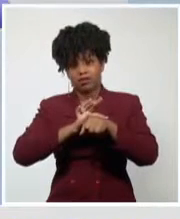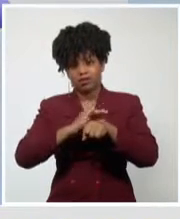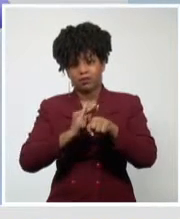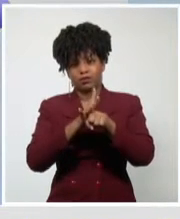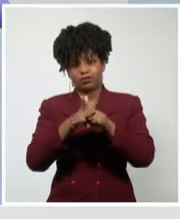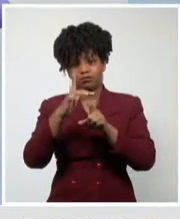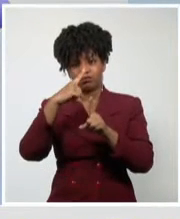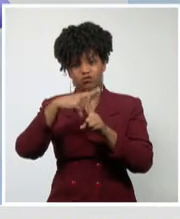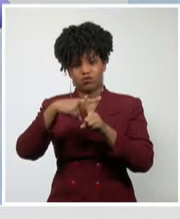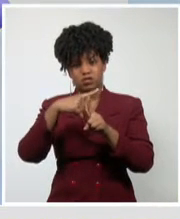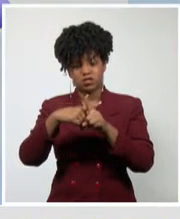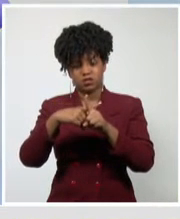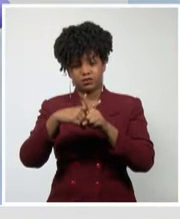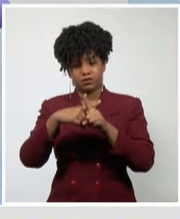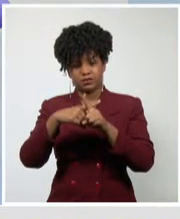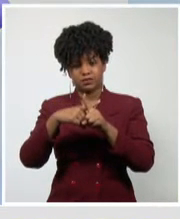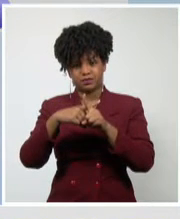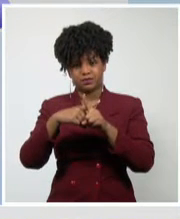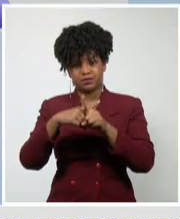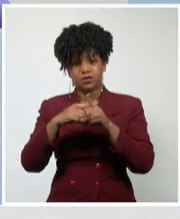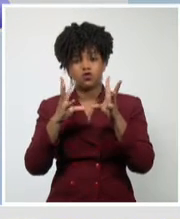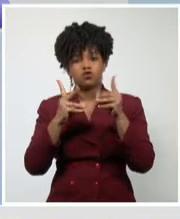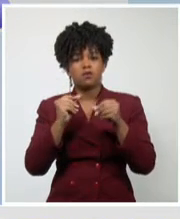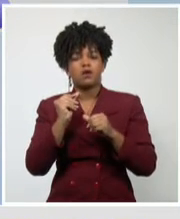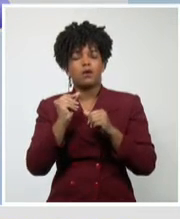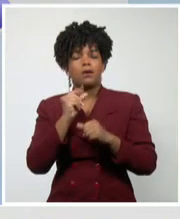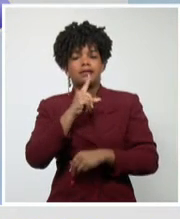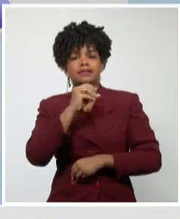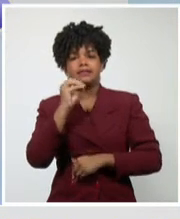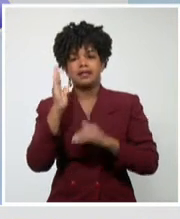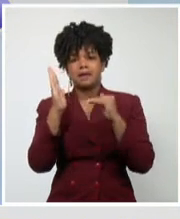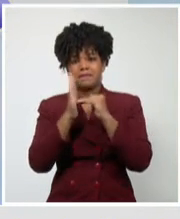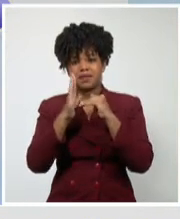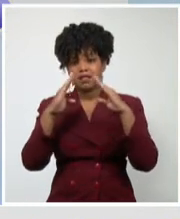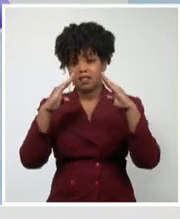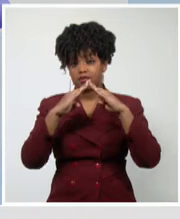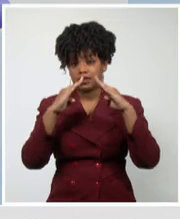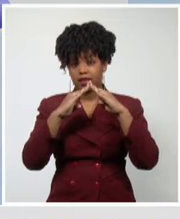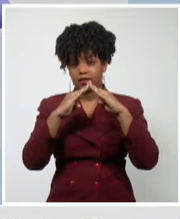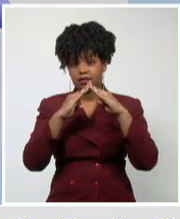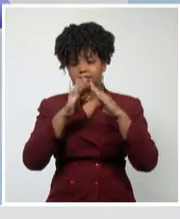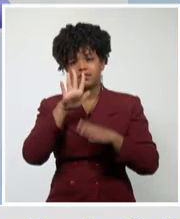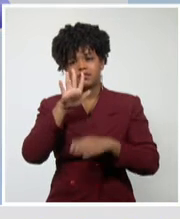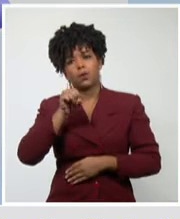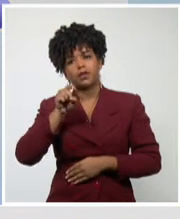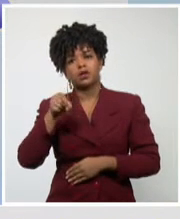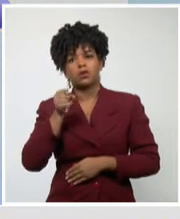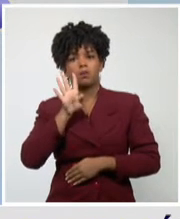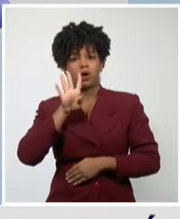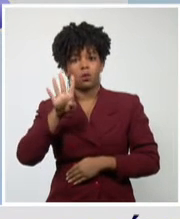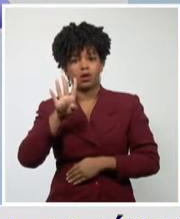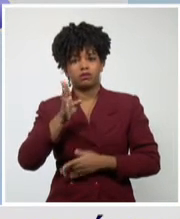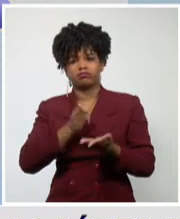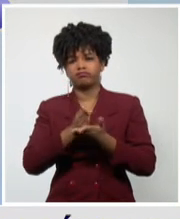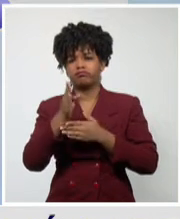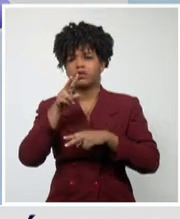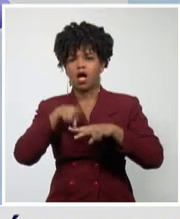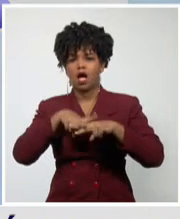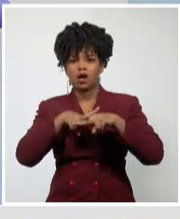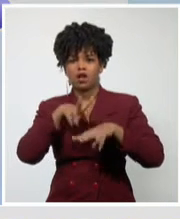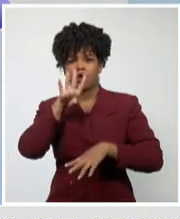por 100.000 habitantes, con una tasa de 50,4. Le sigue La Habana con